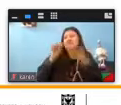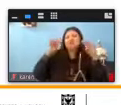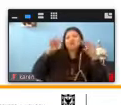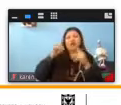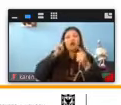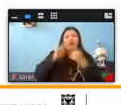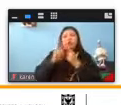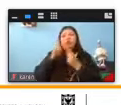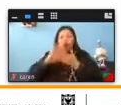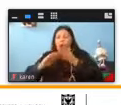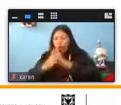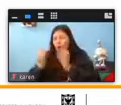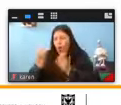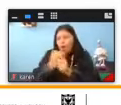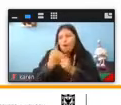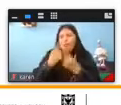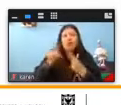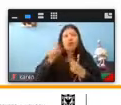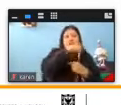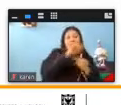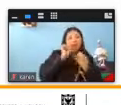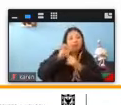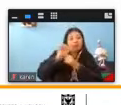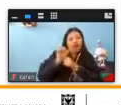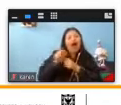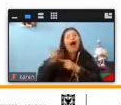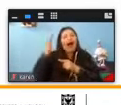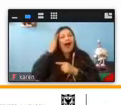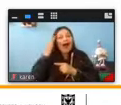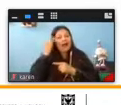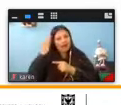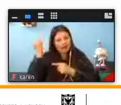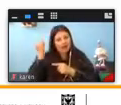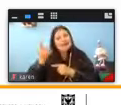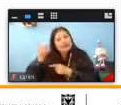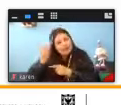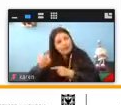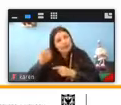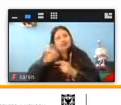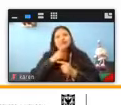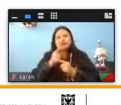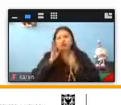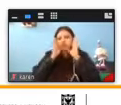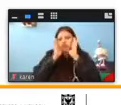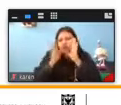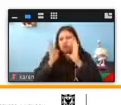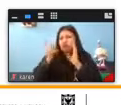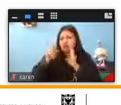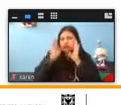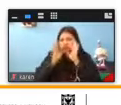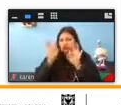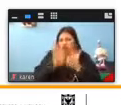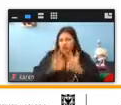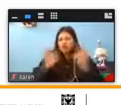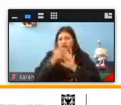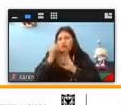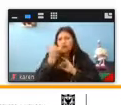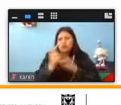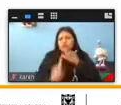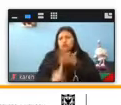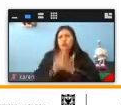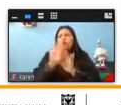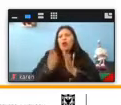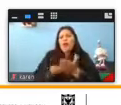ámbitos comunitarios, y consideramos que la academia también tiene algo importante por decir, además porque aquí surgen